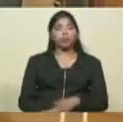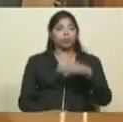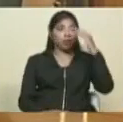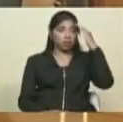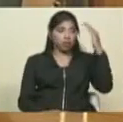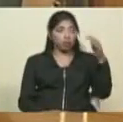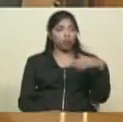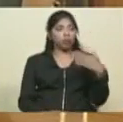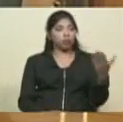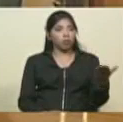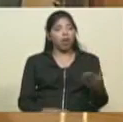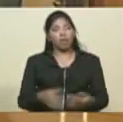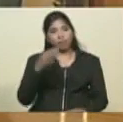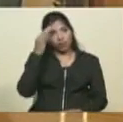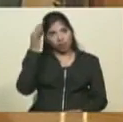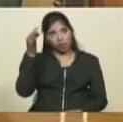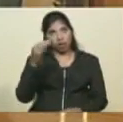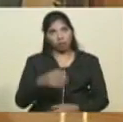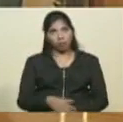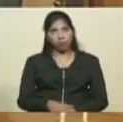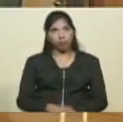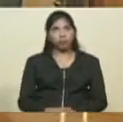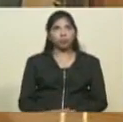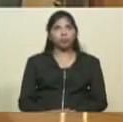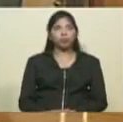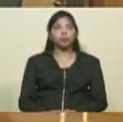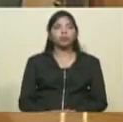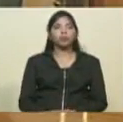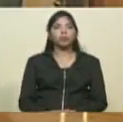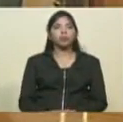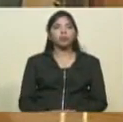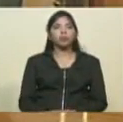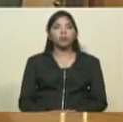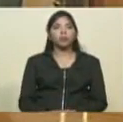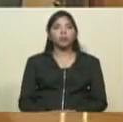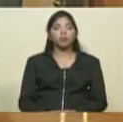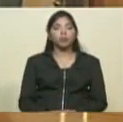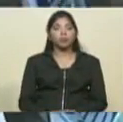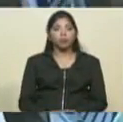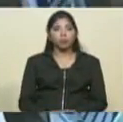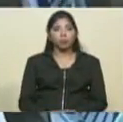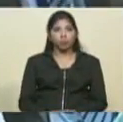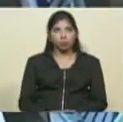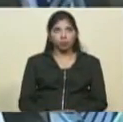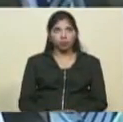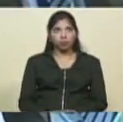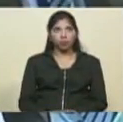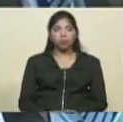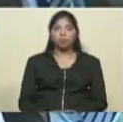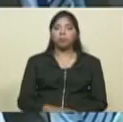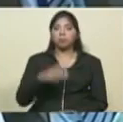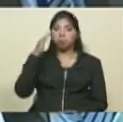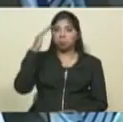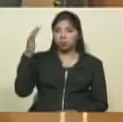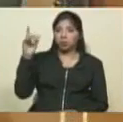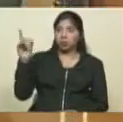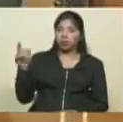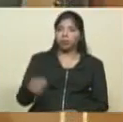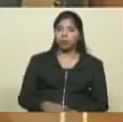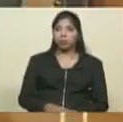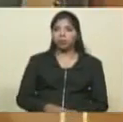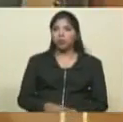general de la República, del ciudadano Tarek El Aissami, vicepresidente ejecutivo de la República, al igual que